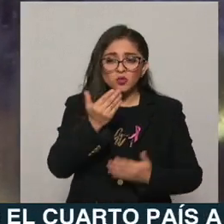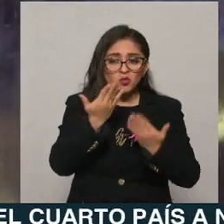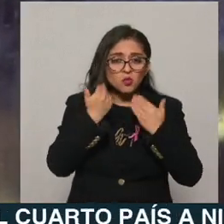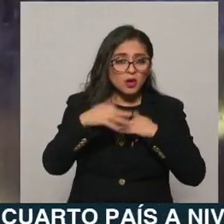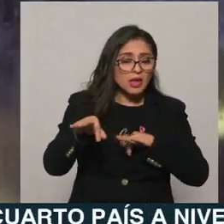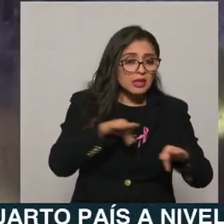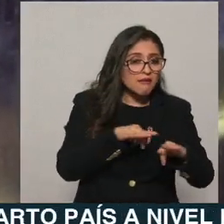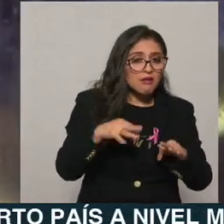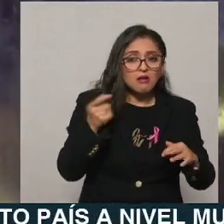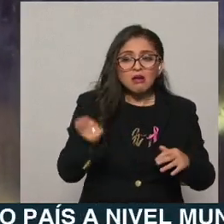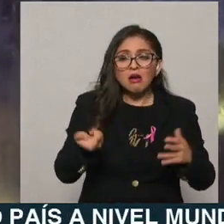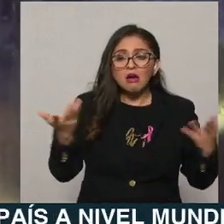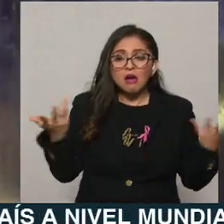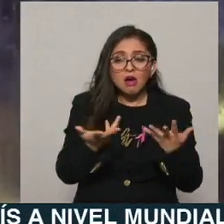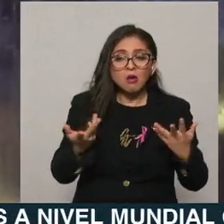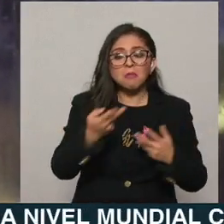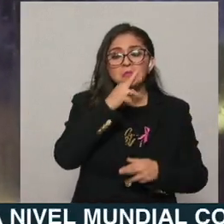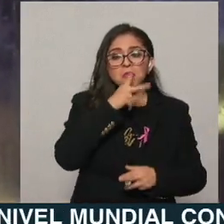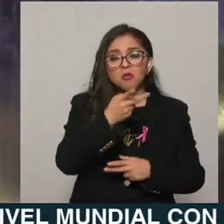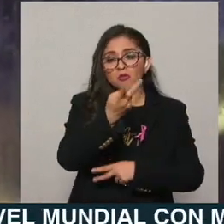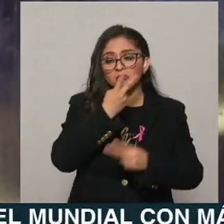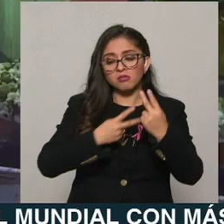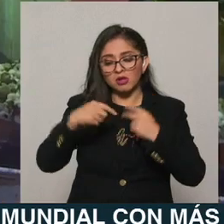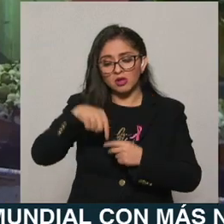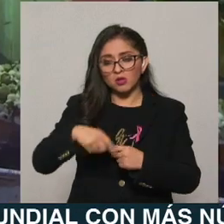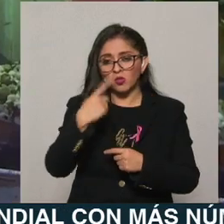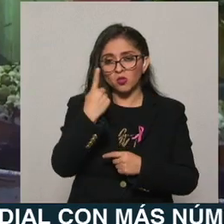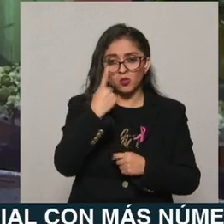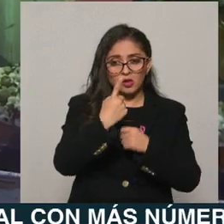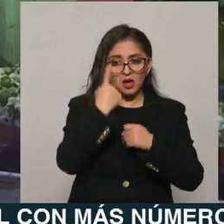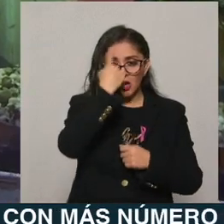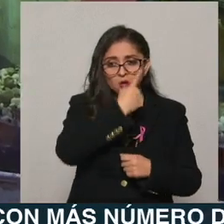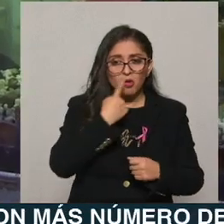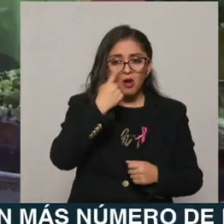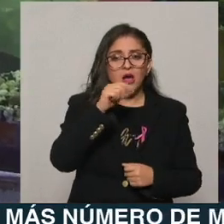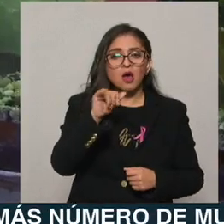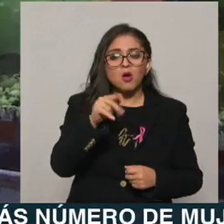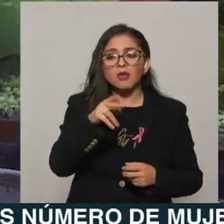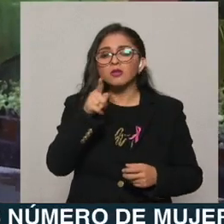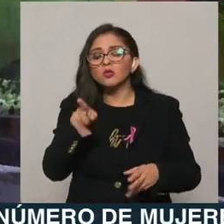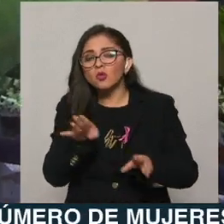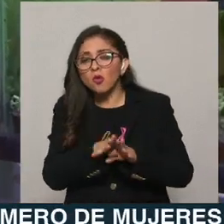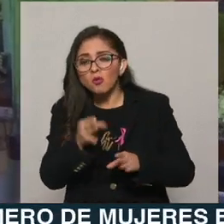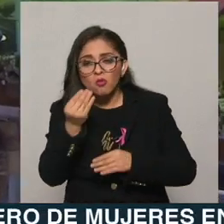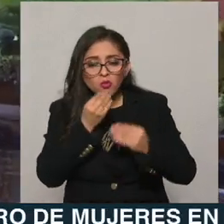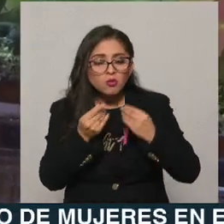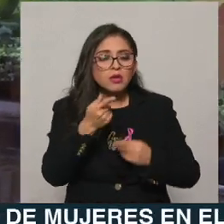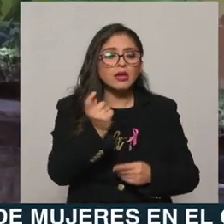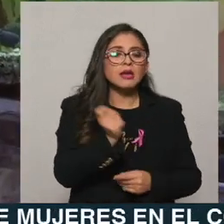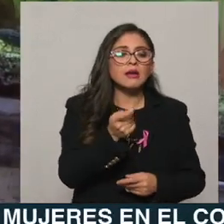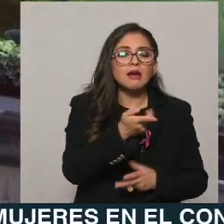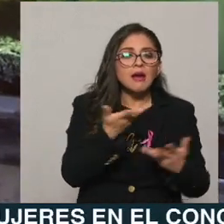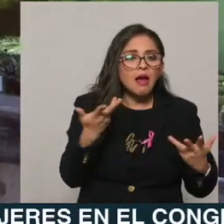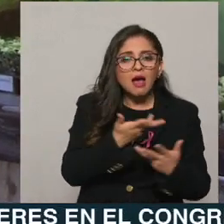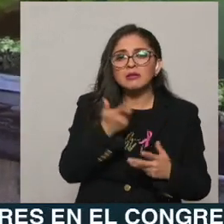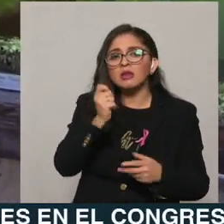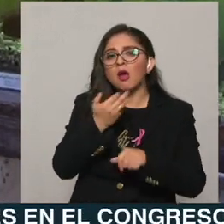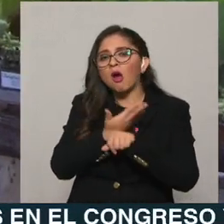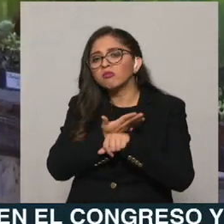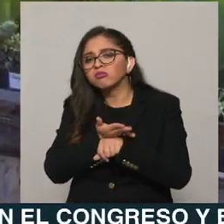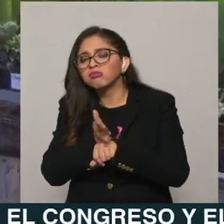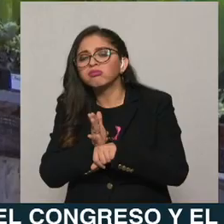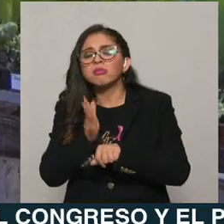por hacer, simplemente me paso a lo mejor 1 hora viendo a mis ajolotes, cómo están comiendo, qué es lo que hacen en ratos a lo mejor